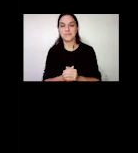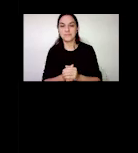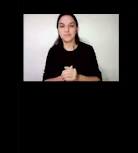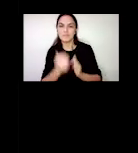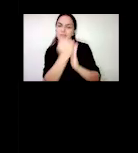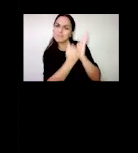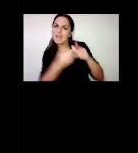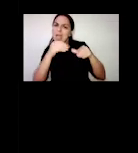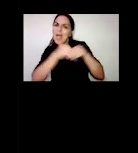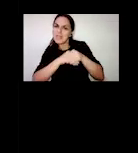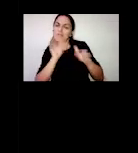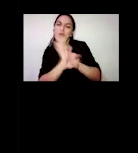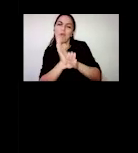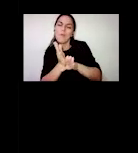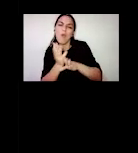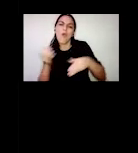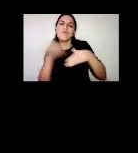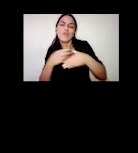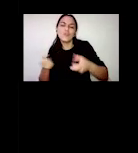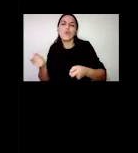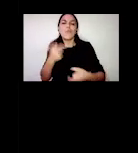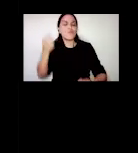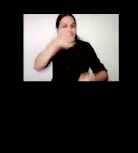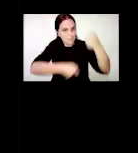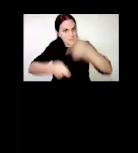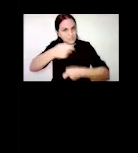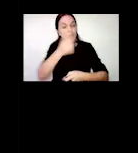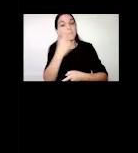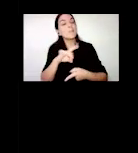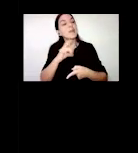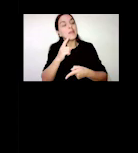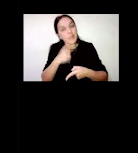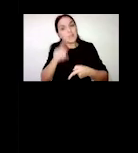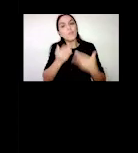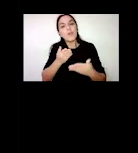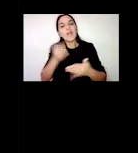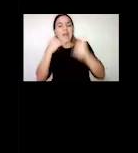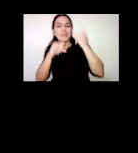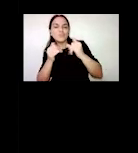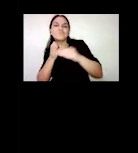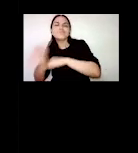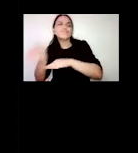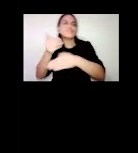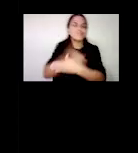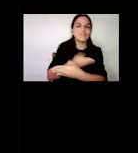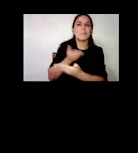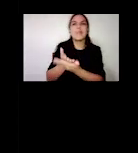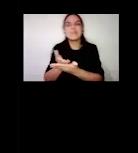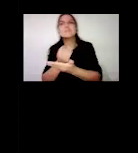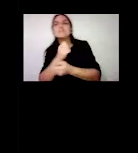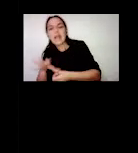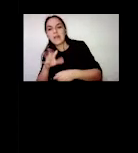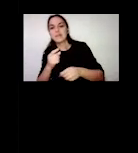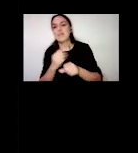cuotas partes como un fondo común de inversión, pero tiene la flexibilidad de entrar y salir de cualquier acción, de cualquier operación de bolsa. Por